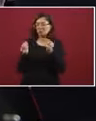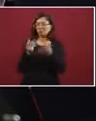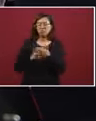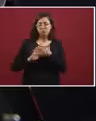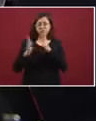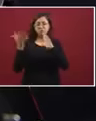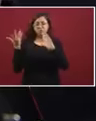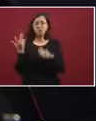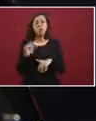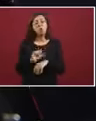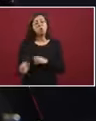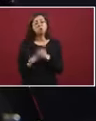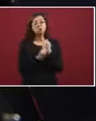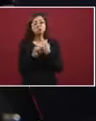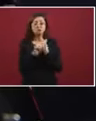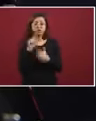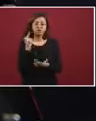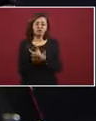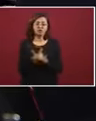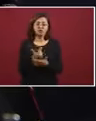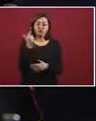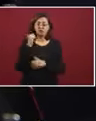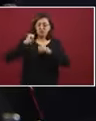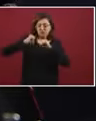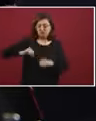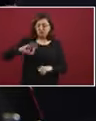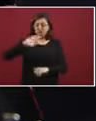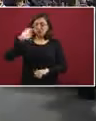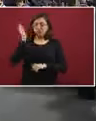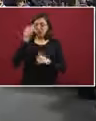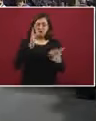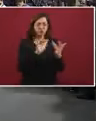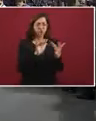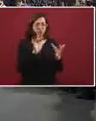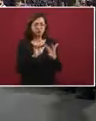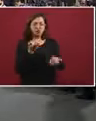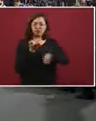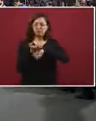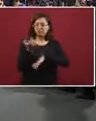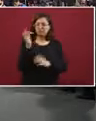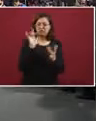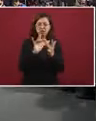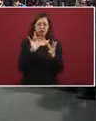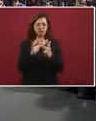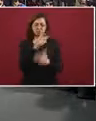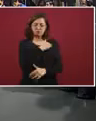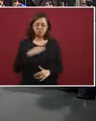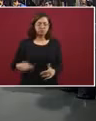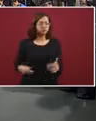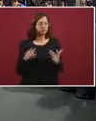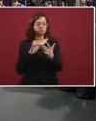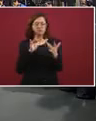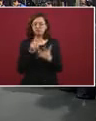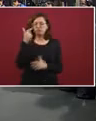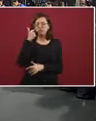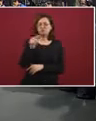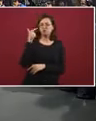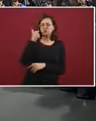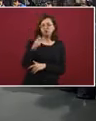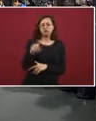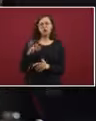problema adicional, no quieren trato con las autoridades federales, estatales ni municipales. La pregunta es,